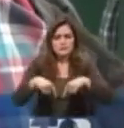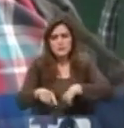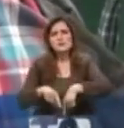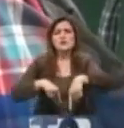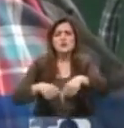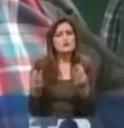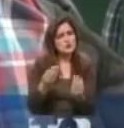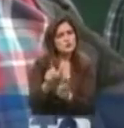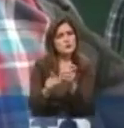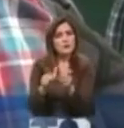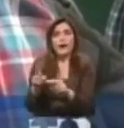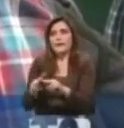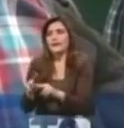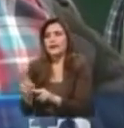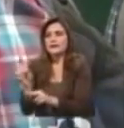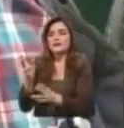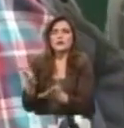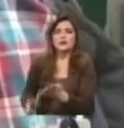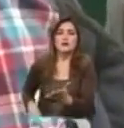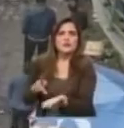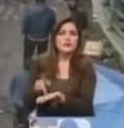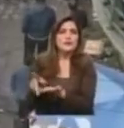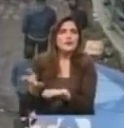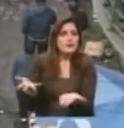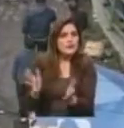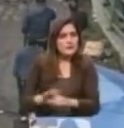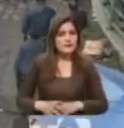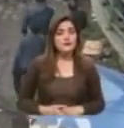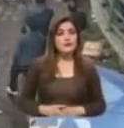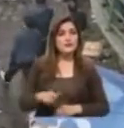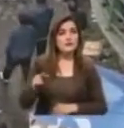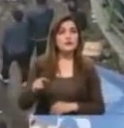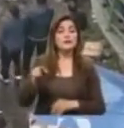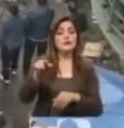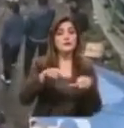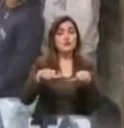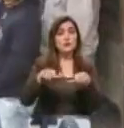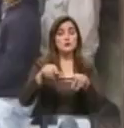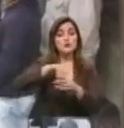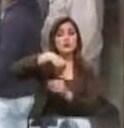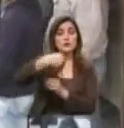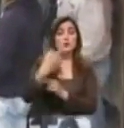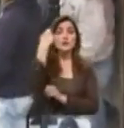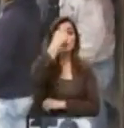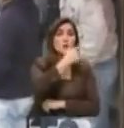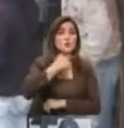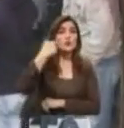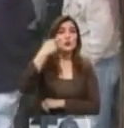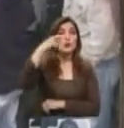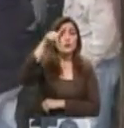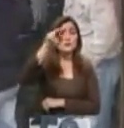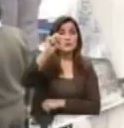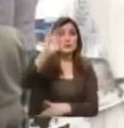a veces en taxis en los costos de mandar más en el sector de alta concentración a las afueras de carapungo en la panamericana